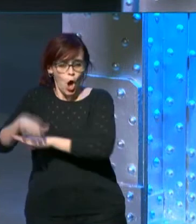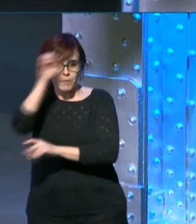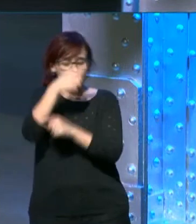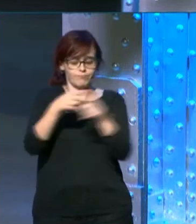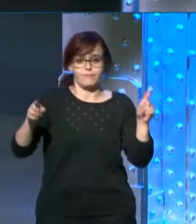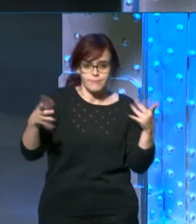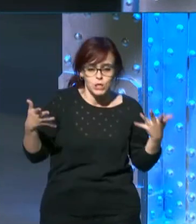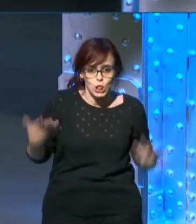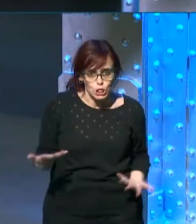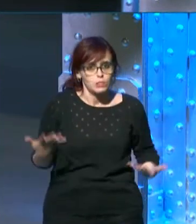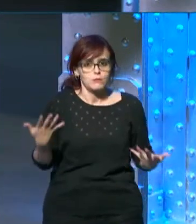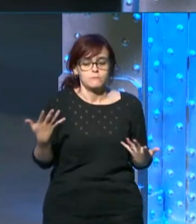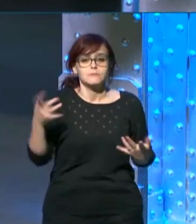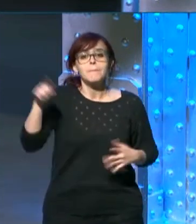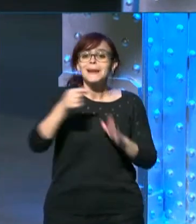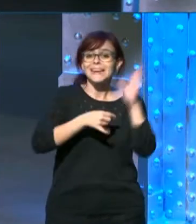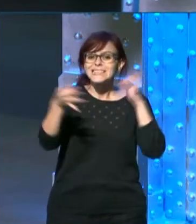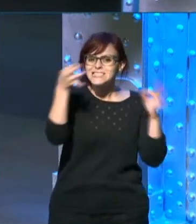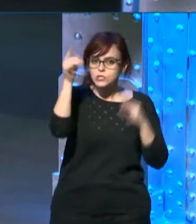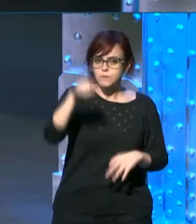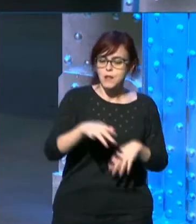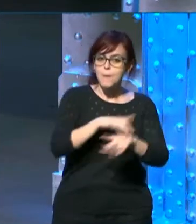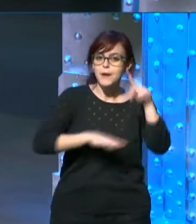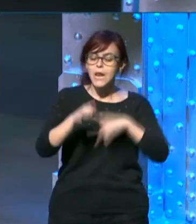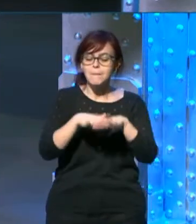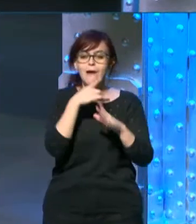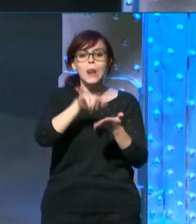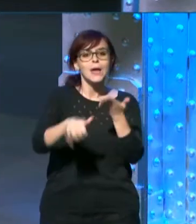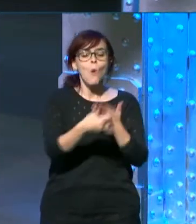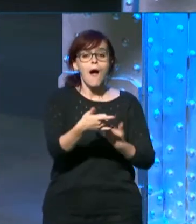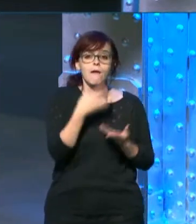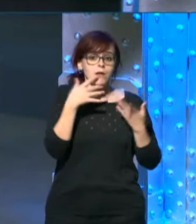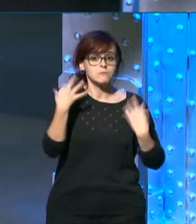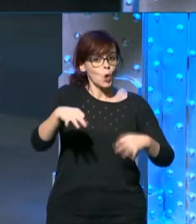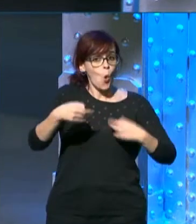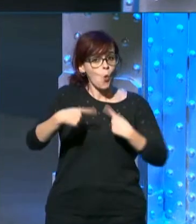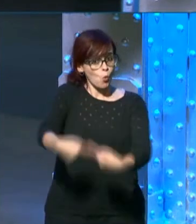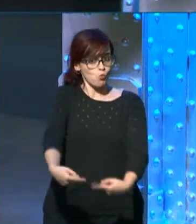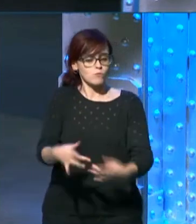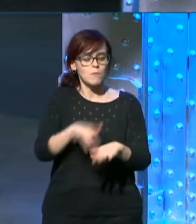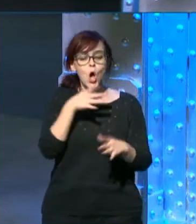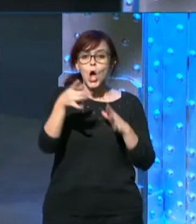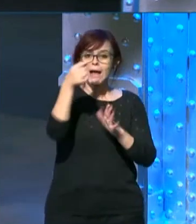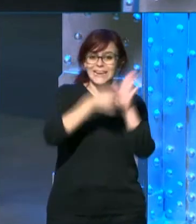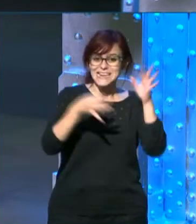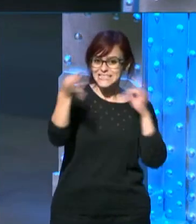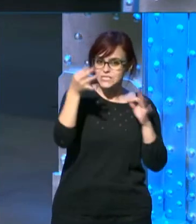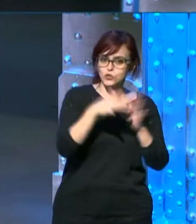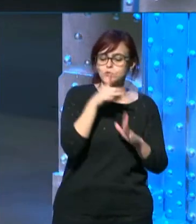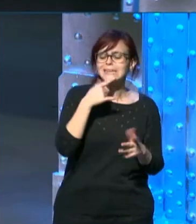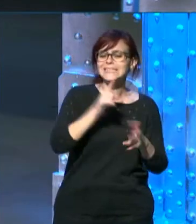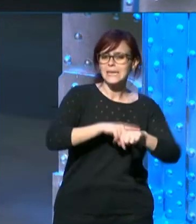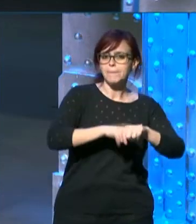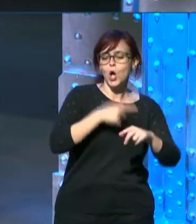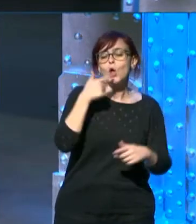problemas que teníamos en los requisitos? El concepto de usar un lenguaje común. Claro, los requisitos evolucionan en el tiempo de un proyecto